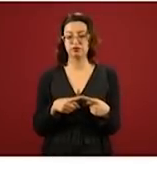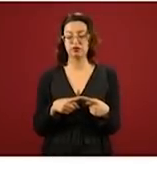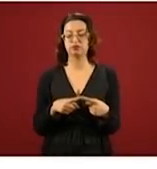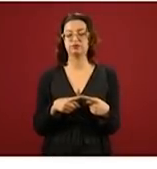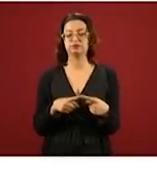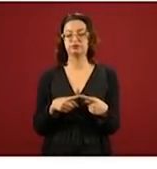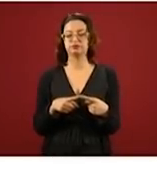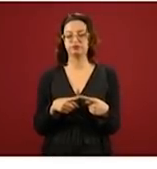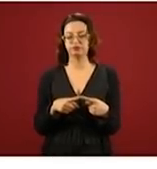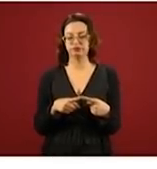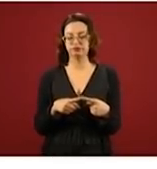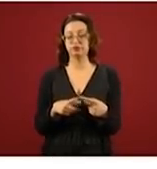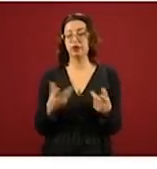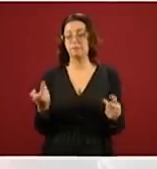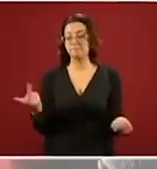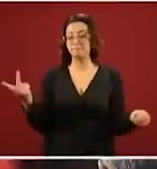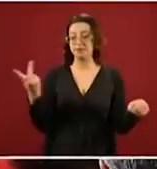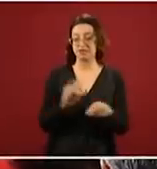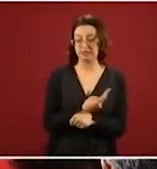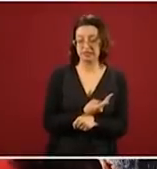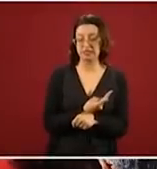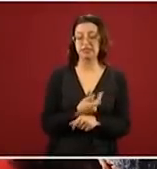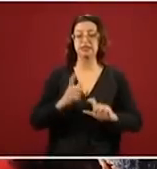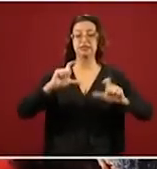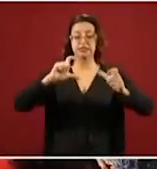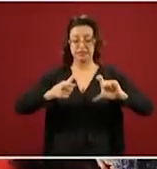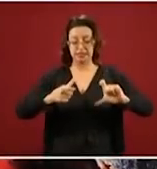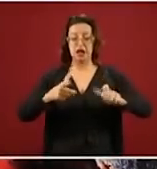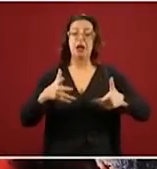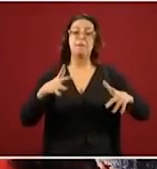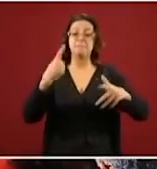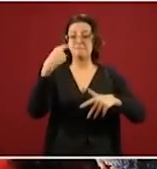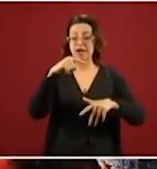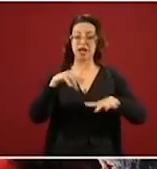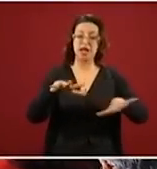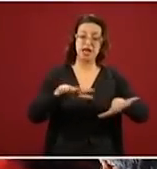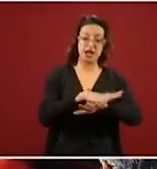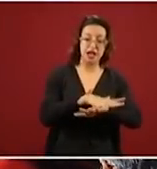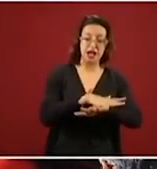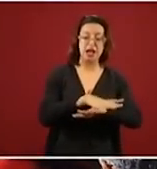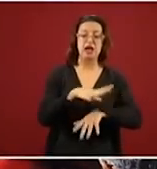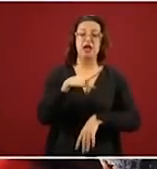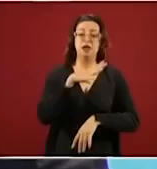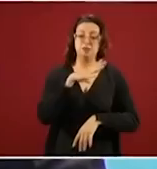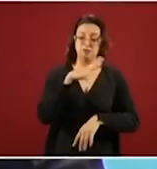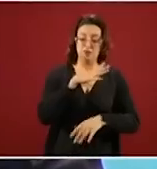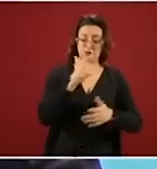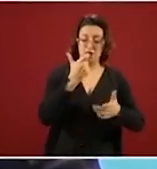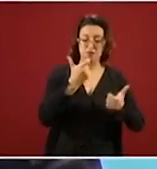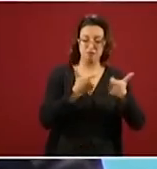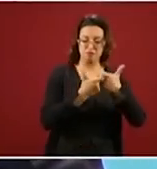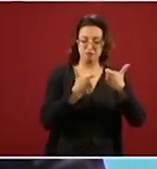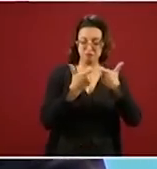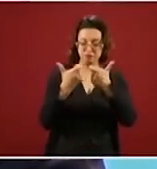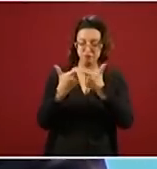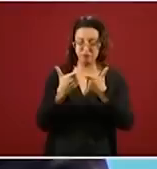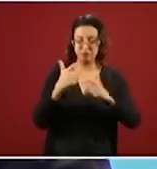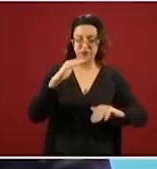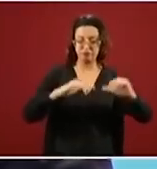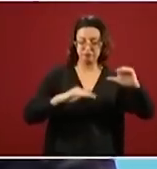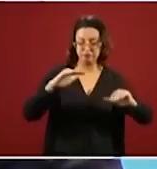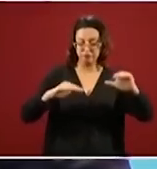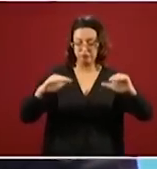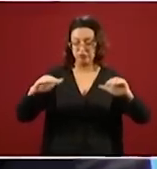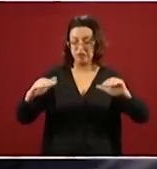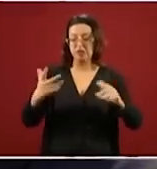que influye mucho en el tema de los de los energéticos pero ha habido una estabilidad cambiaria a lo